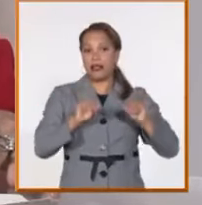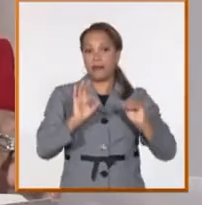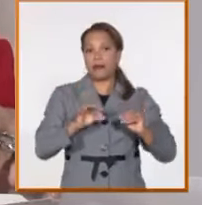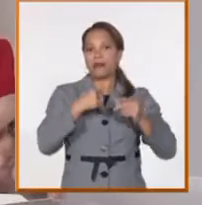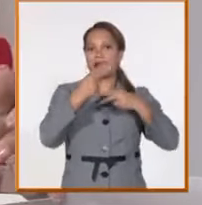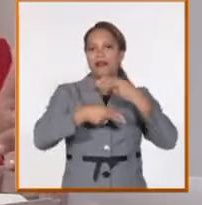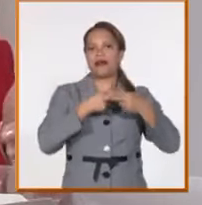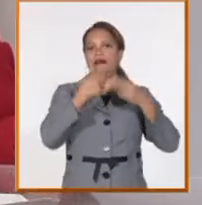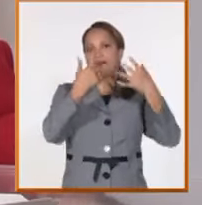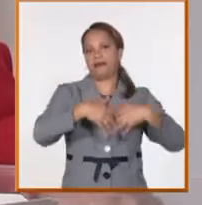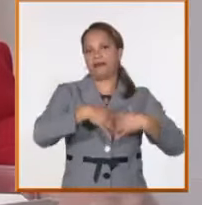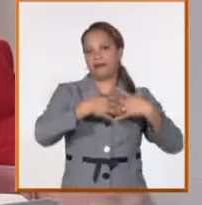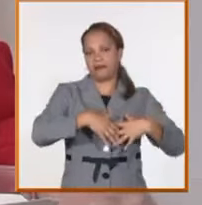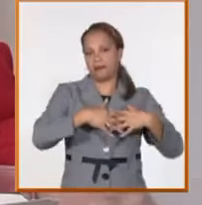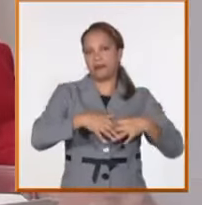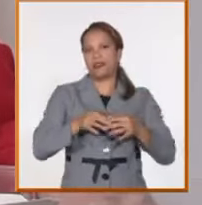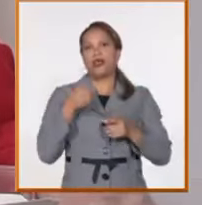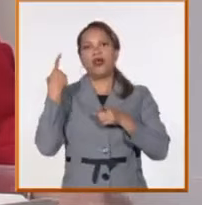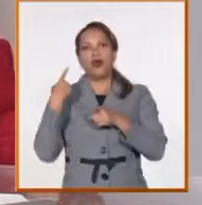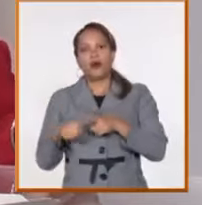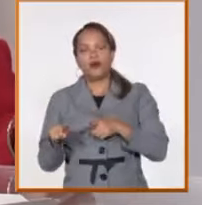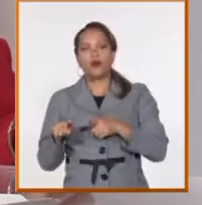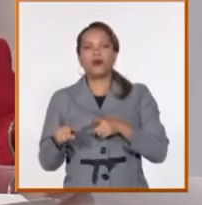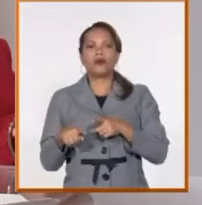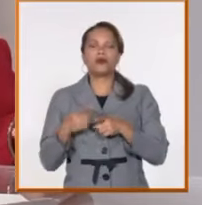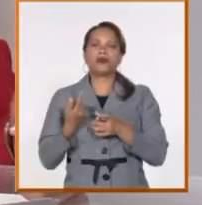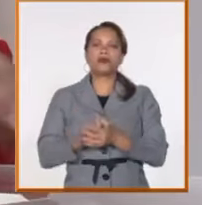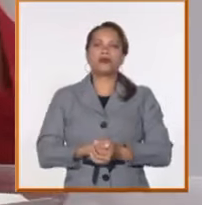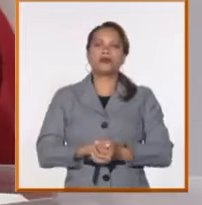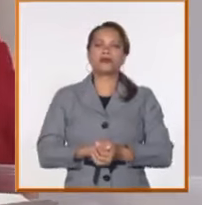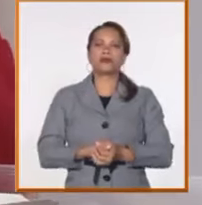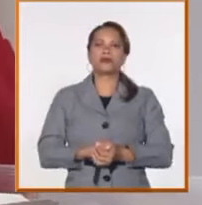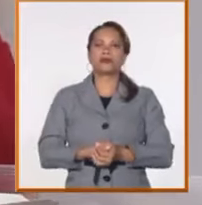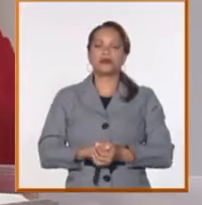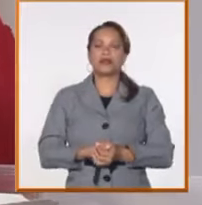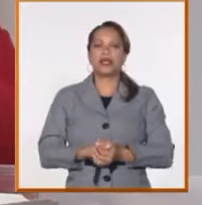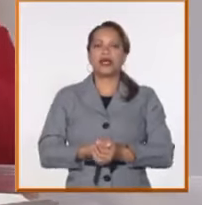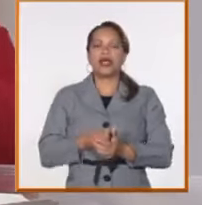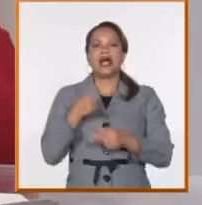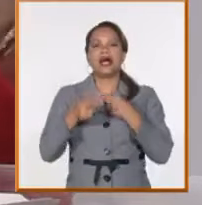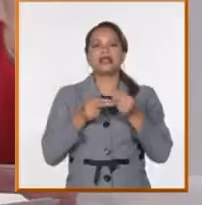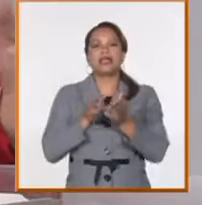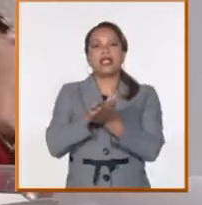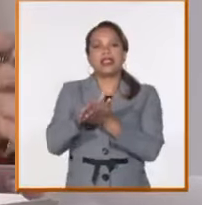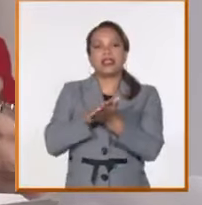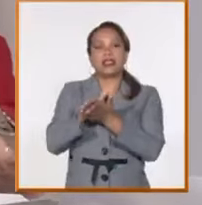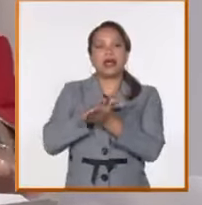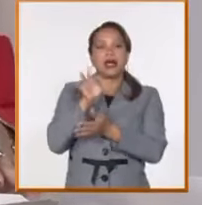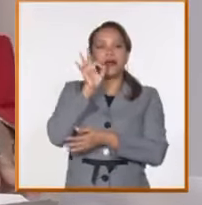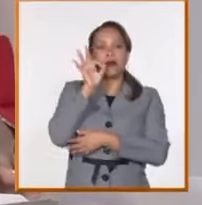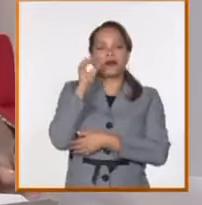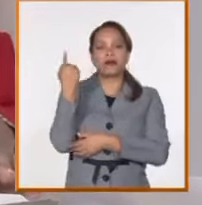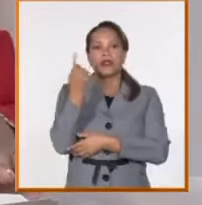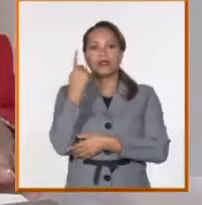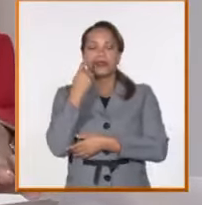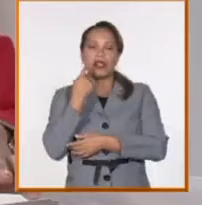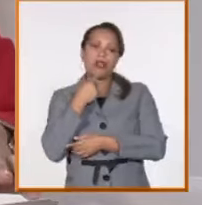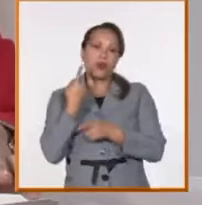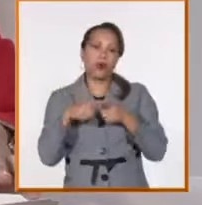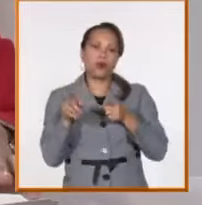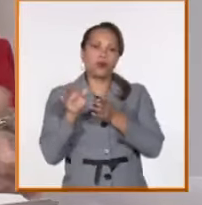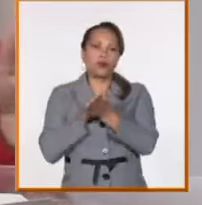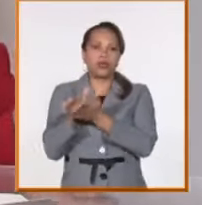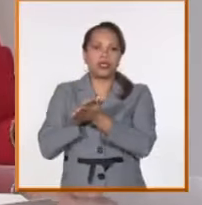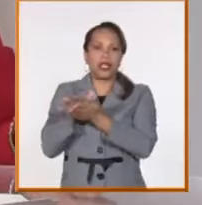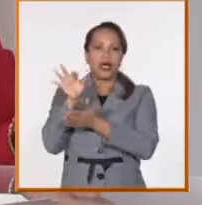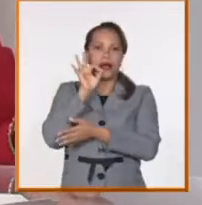matanza y Tenemos también habilitaciones de de tabaco para eh conformar el tabaco tanto el nacional como el de la exportación que